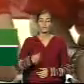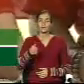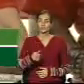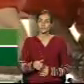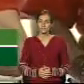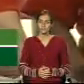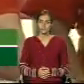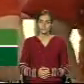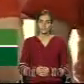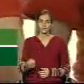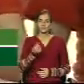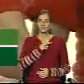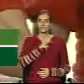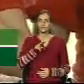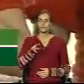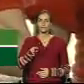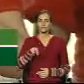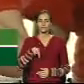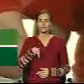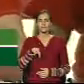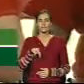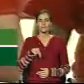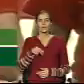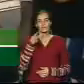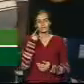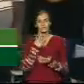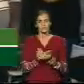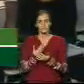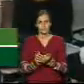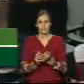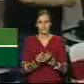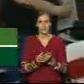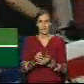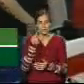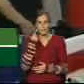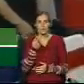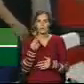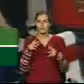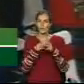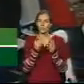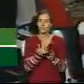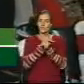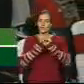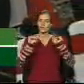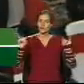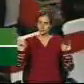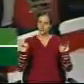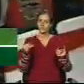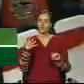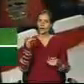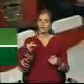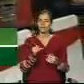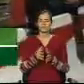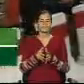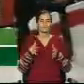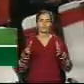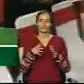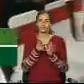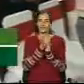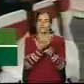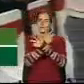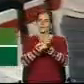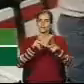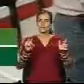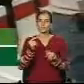nunca estamos palpando y estamos percibiendo la independencia y la emancipación, que es